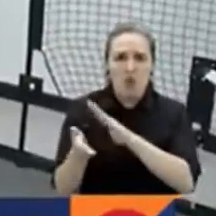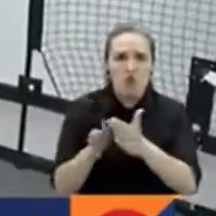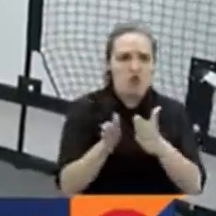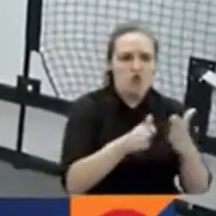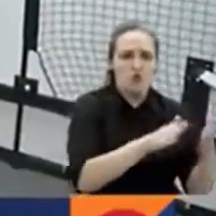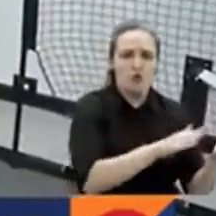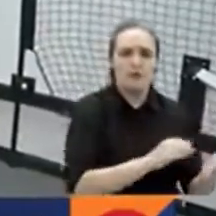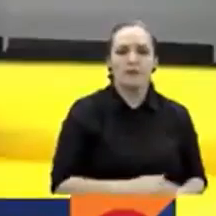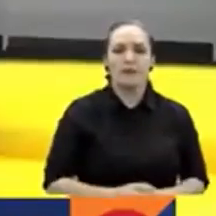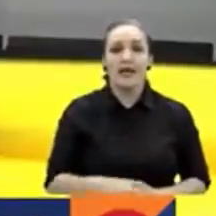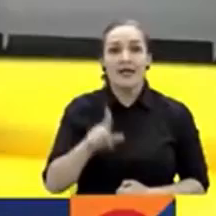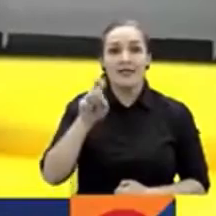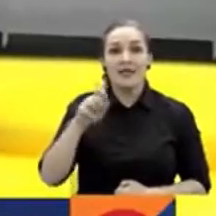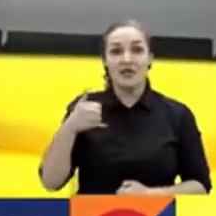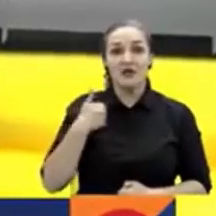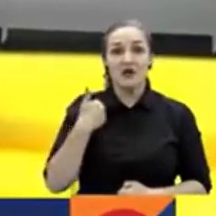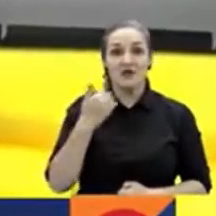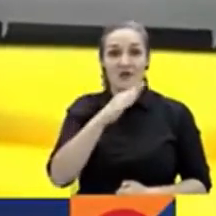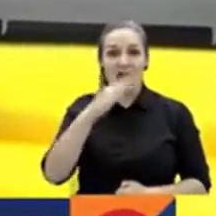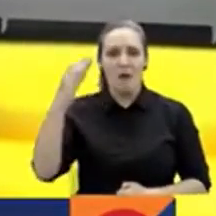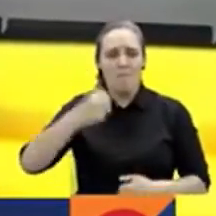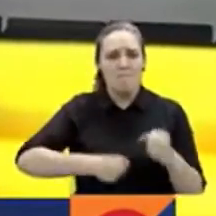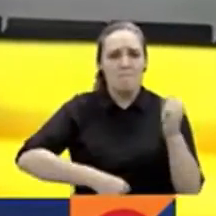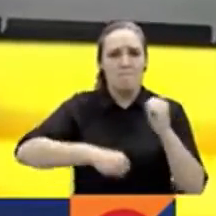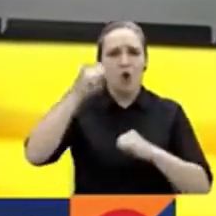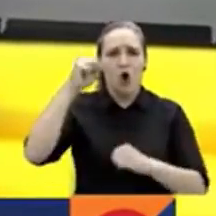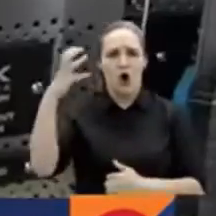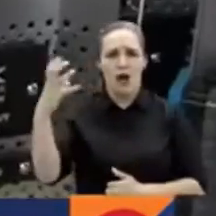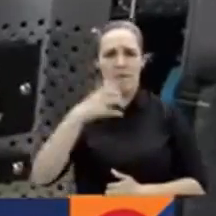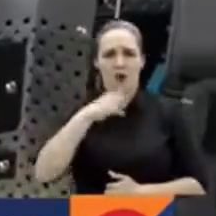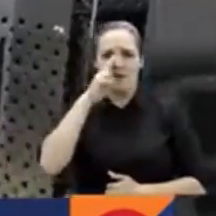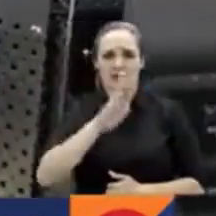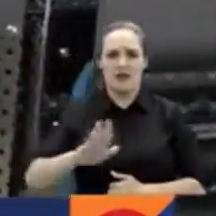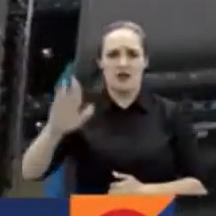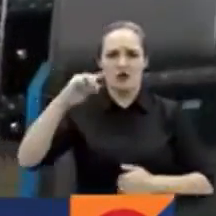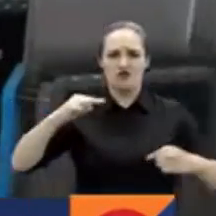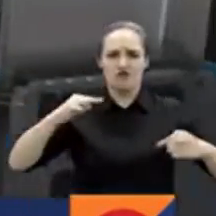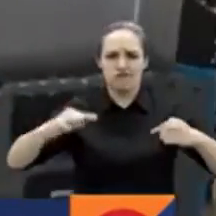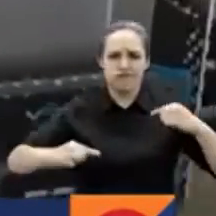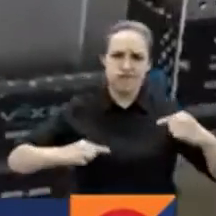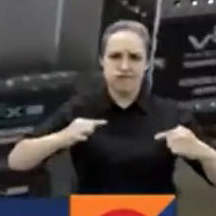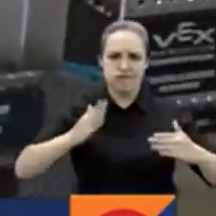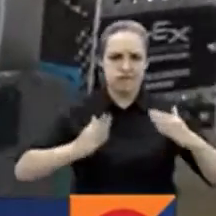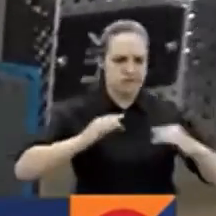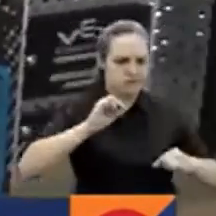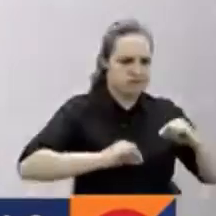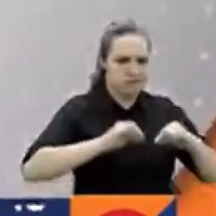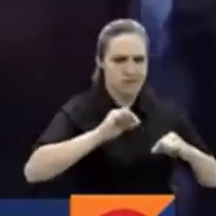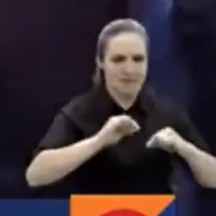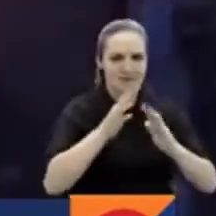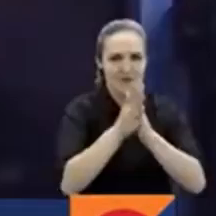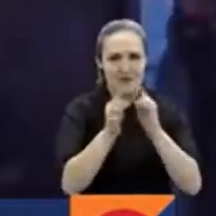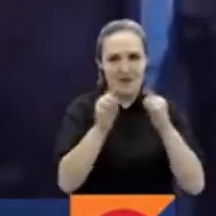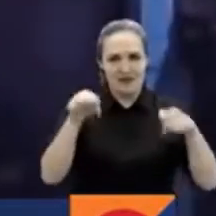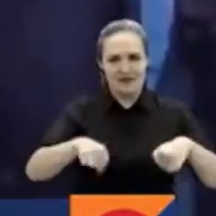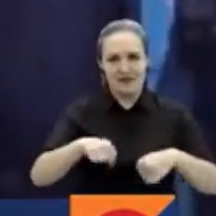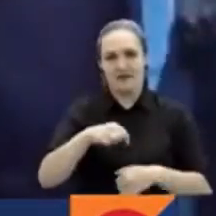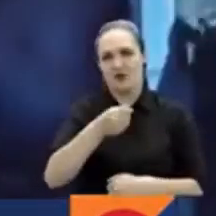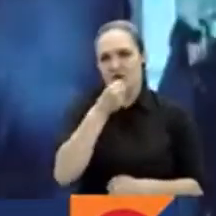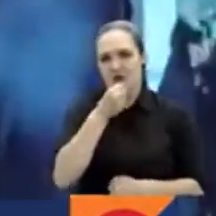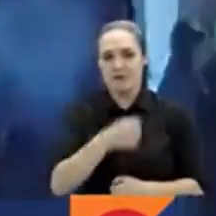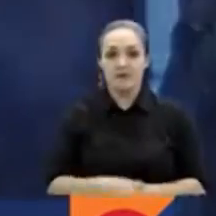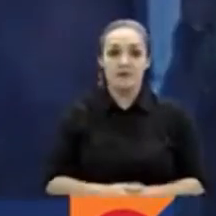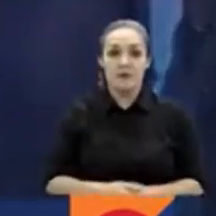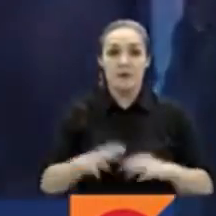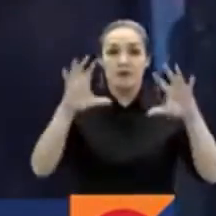6 jóvenes barranquilleros ganaron el Campeonato Nacional de Robótica. Crónica en RTBC Noticias. En Noticias